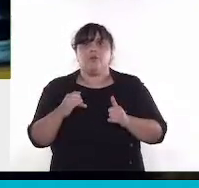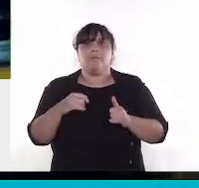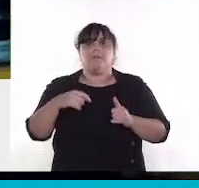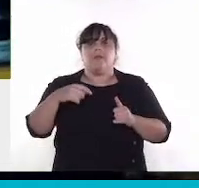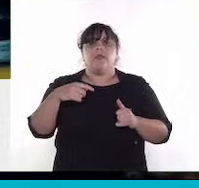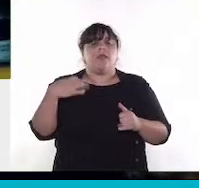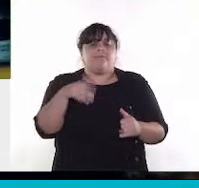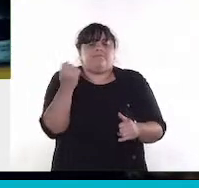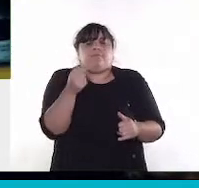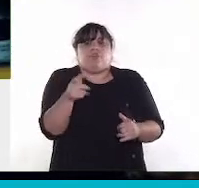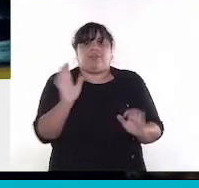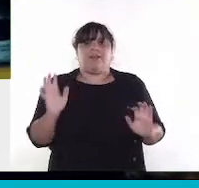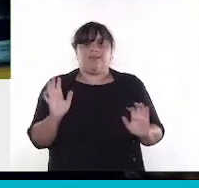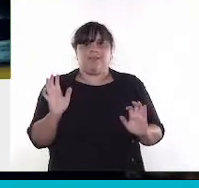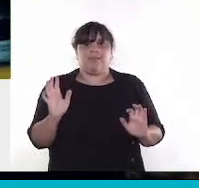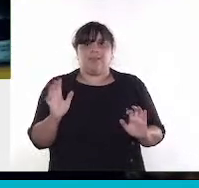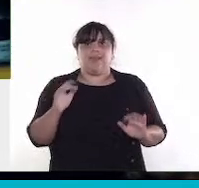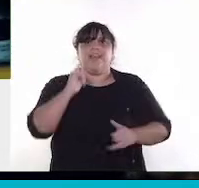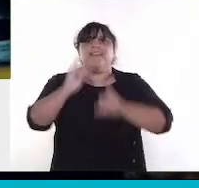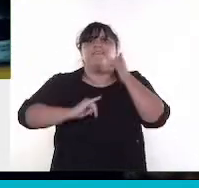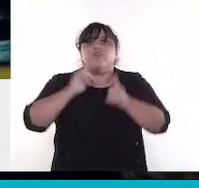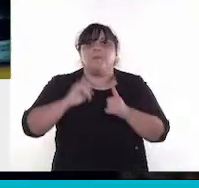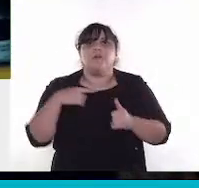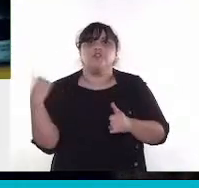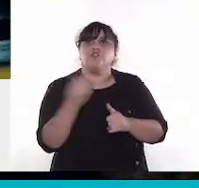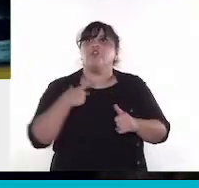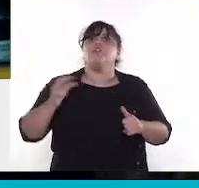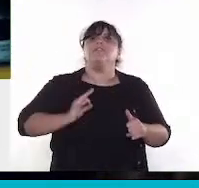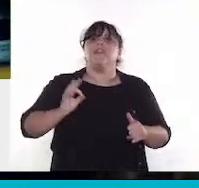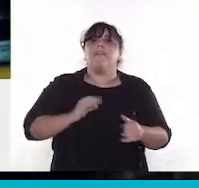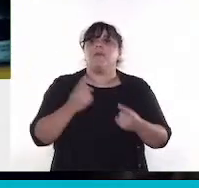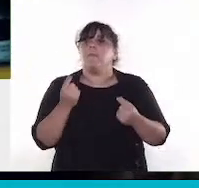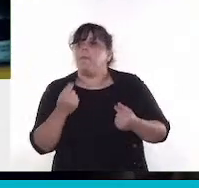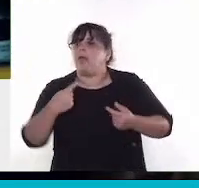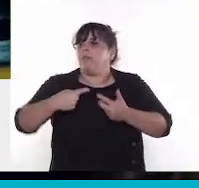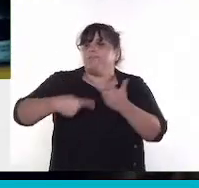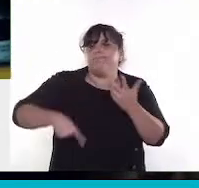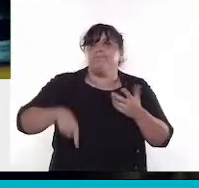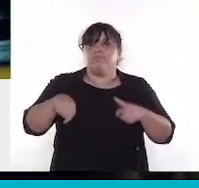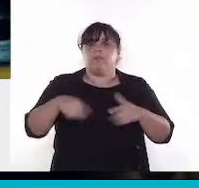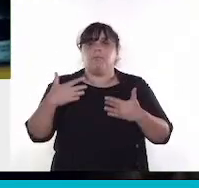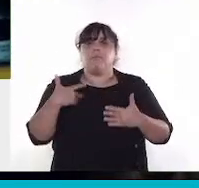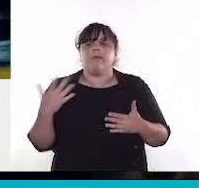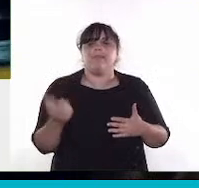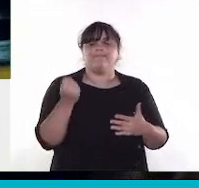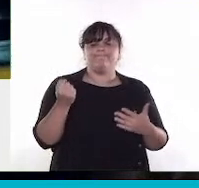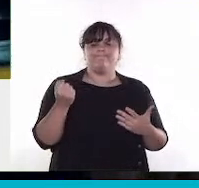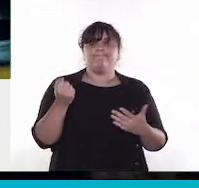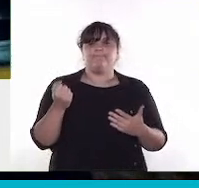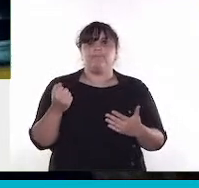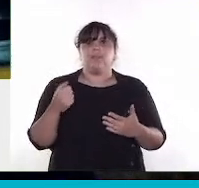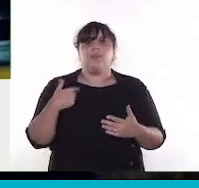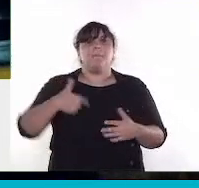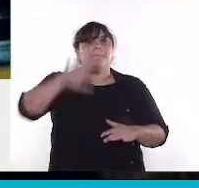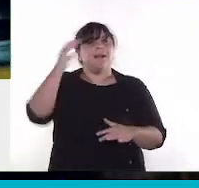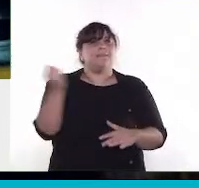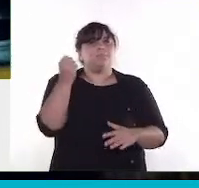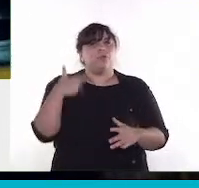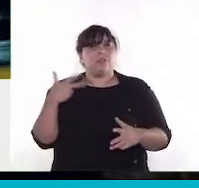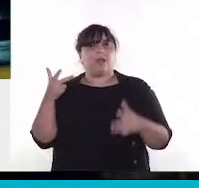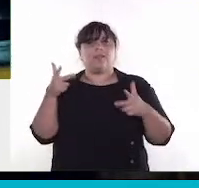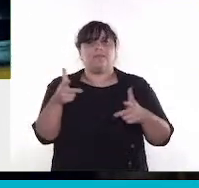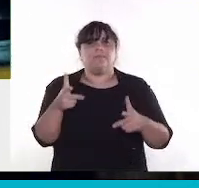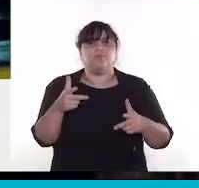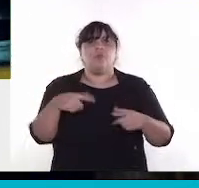relevante a la información que necesitamos para que esto suceda. Y lo que quiero subrayar es que el ocultamiento